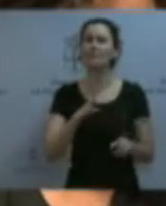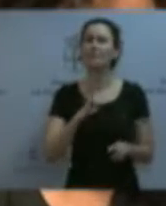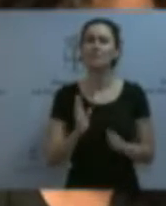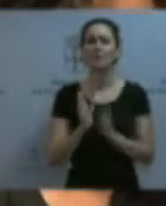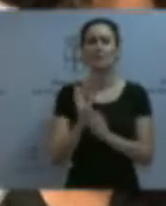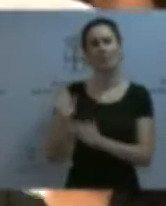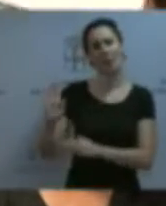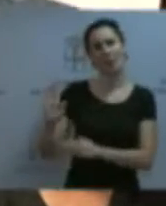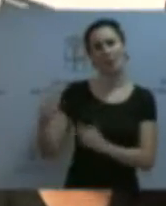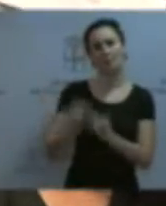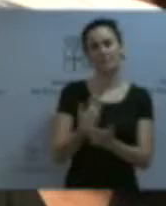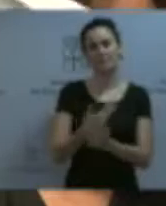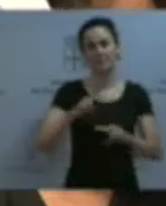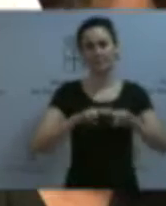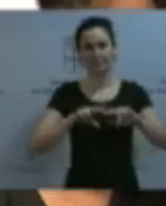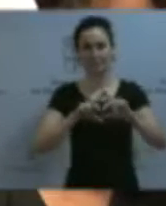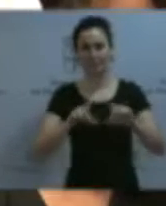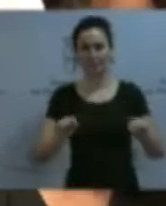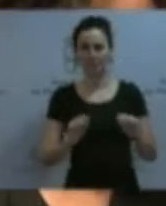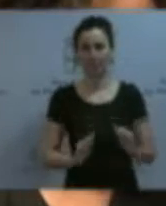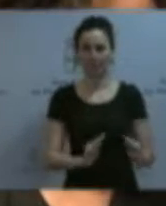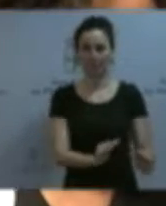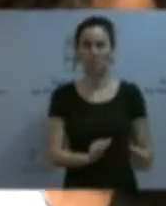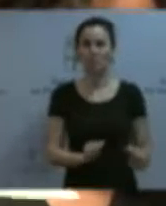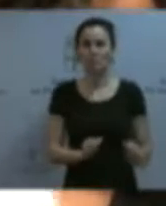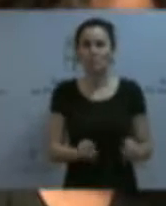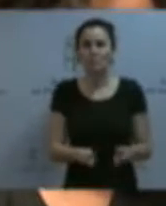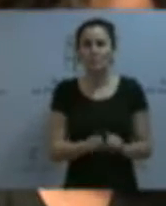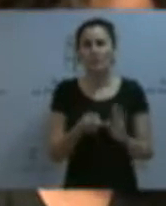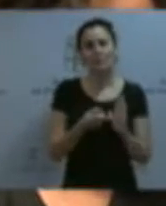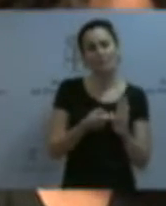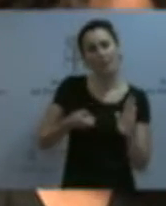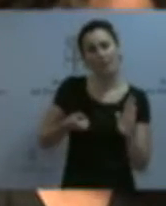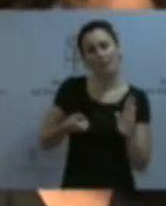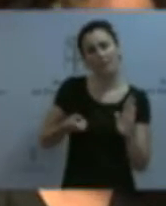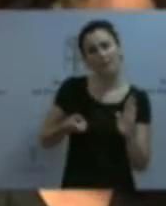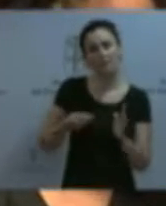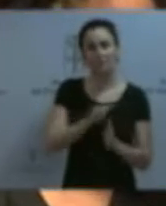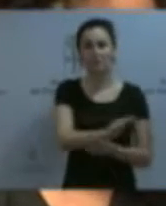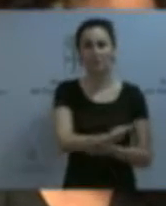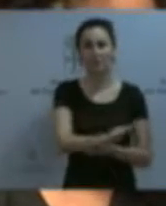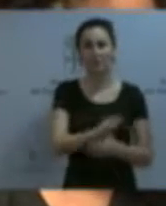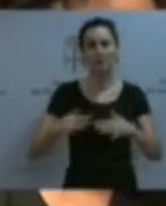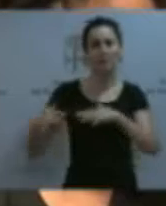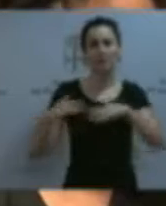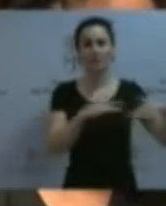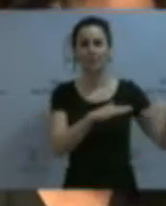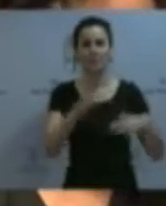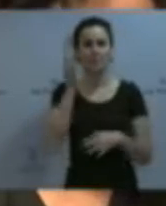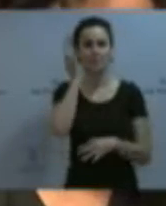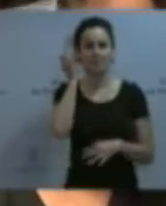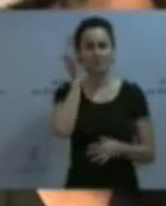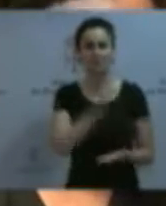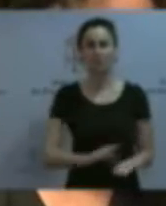por qué el Principado de Asturias retira las subvenciones al fútbol femenino.